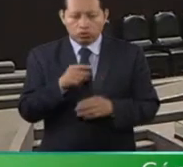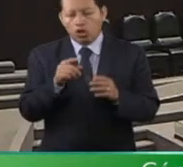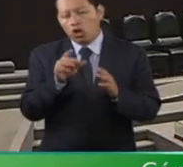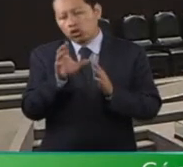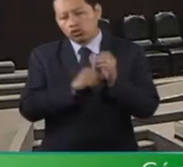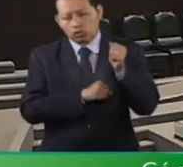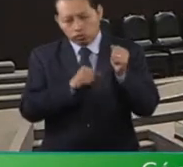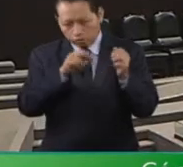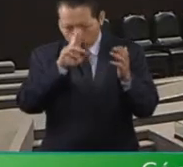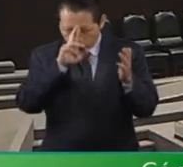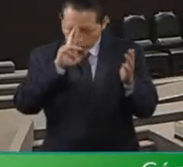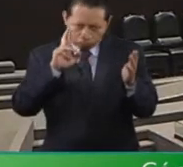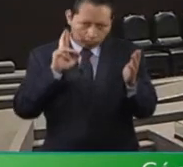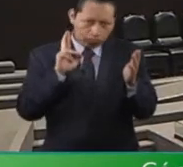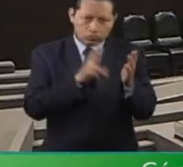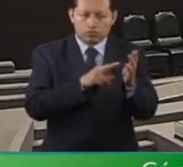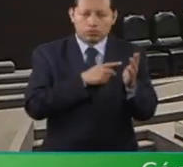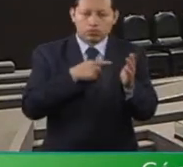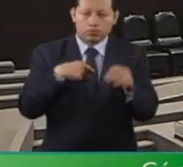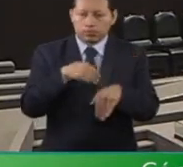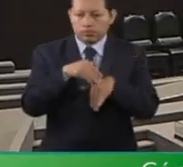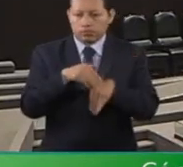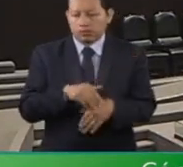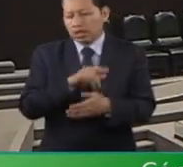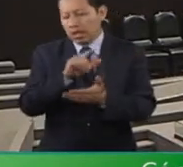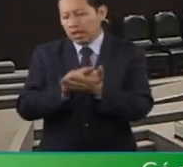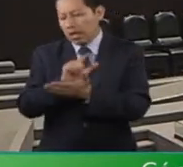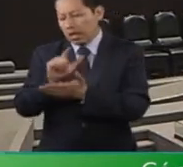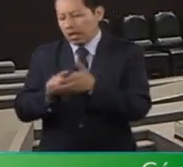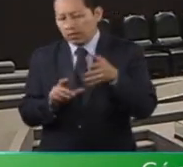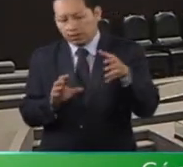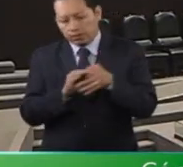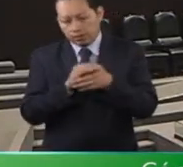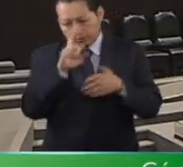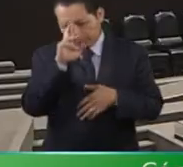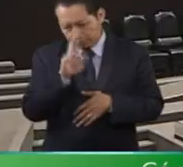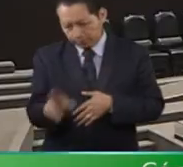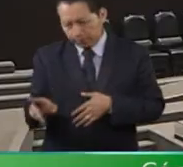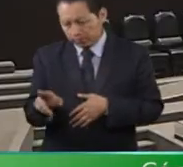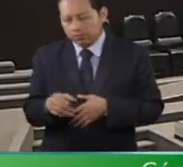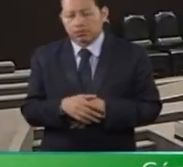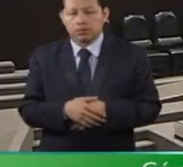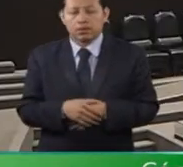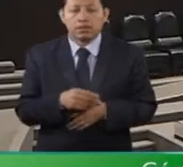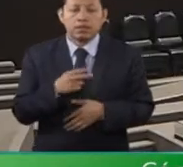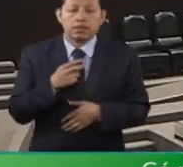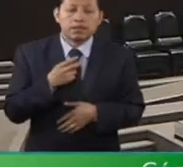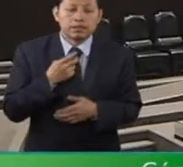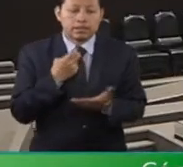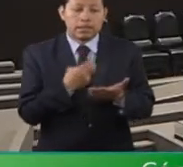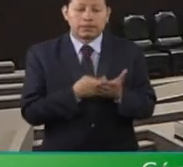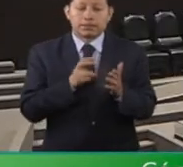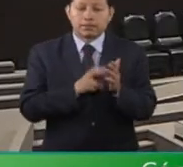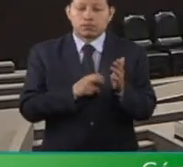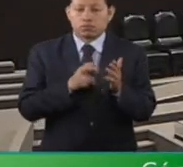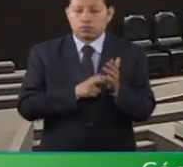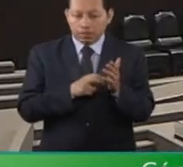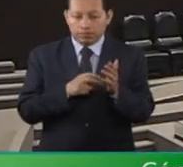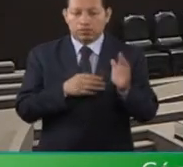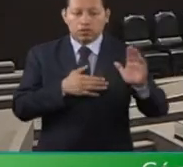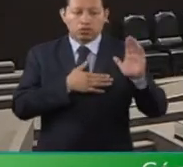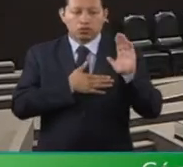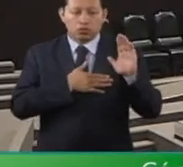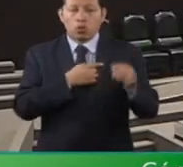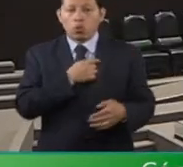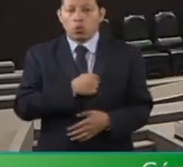Política de los Estados Unidos Mexicanos y las leyes que de ella emanen. Esta reforma traiciona nuestro juramento y traiciona